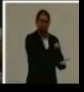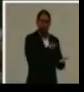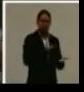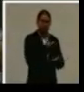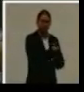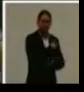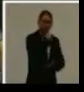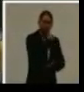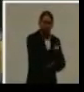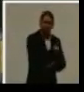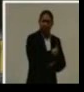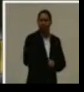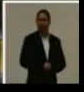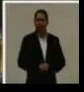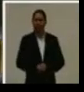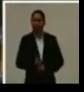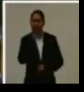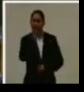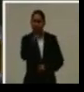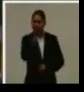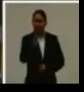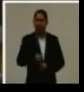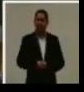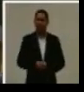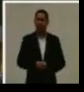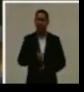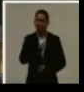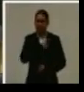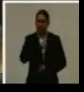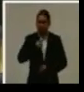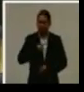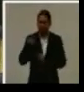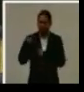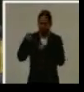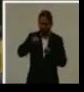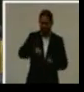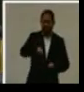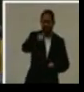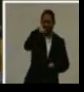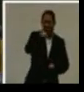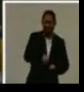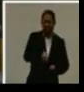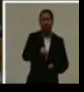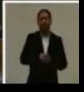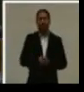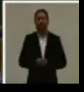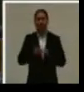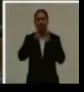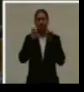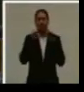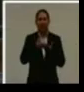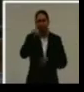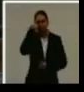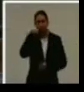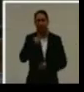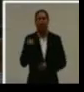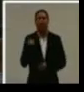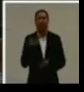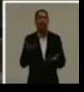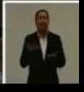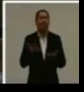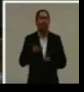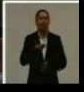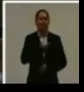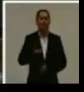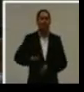sus derechos. Ahí este caso debería de ser traído al pleno de esta Cámara para ver qué vamos a hacer con